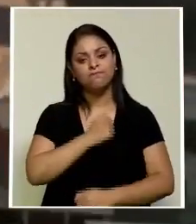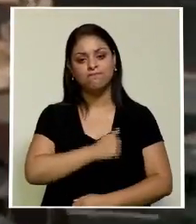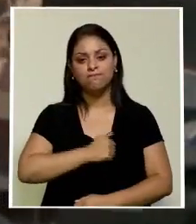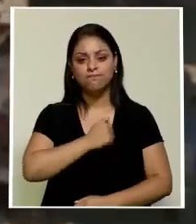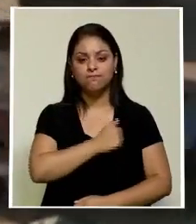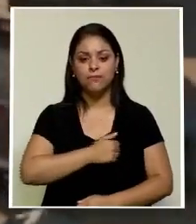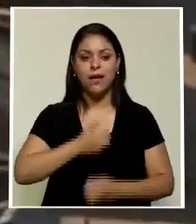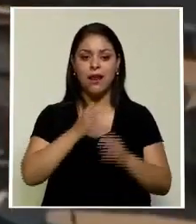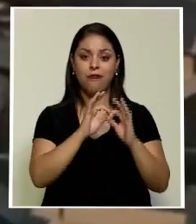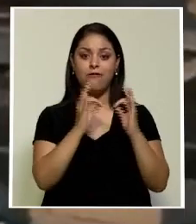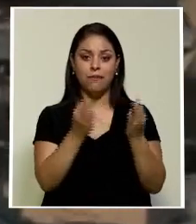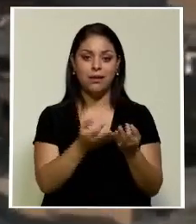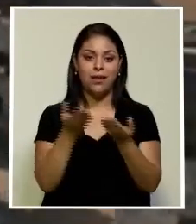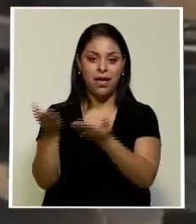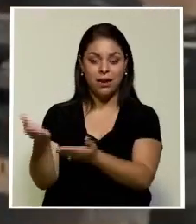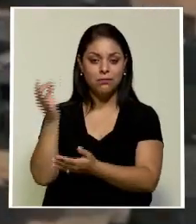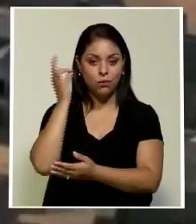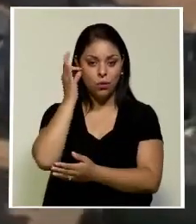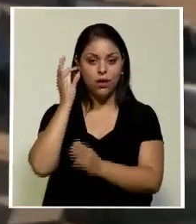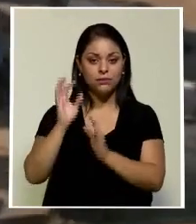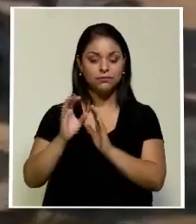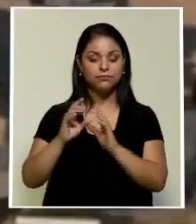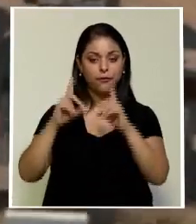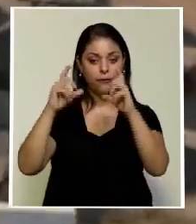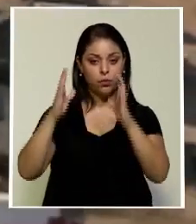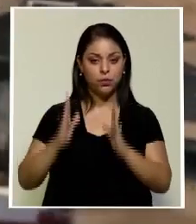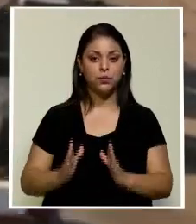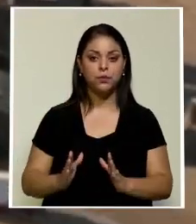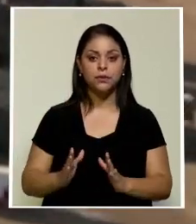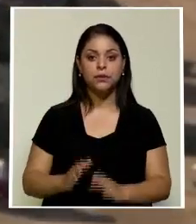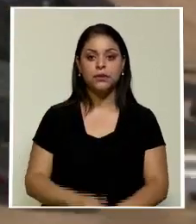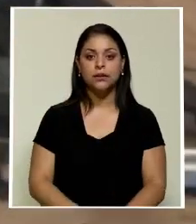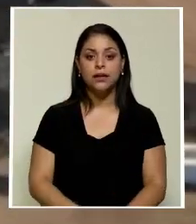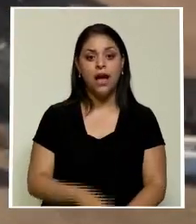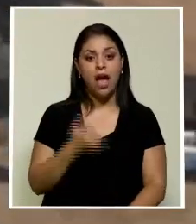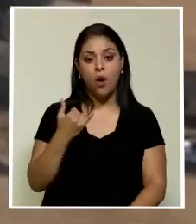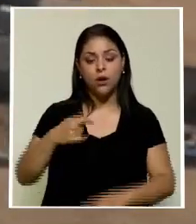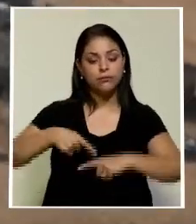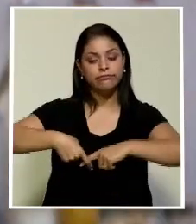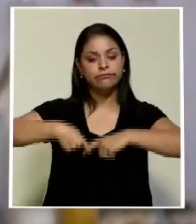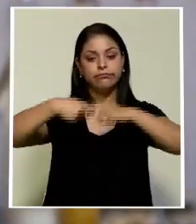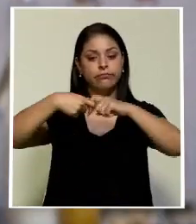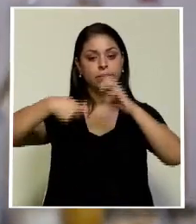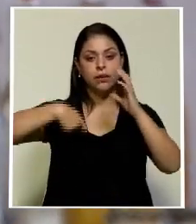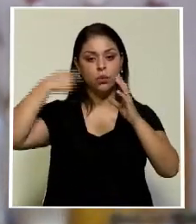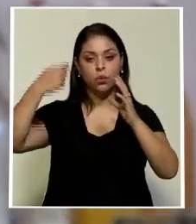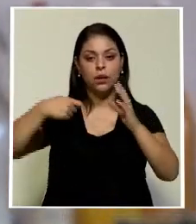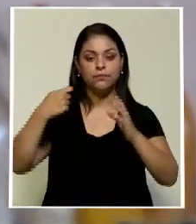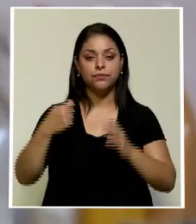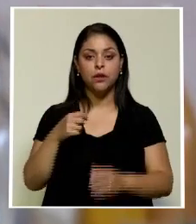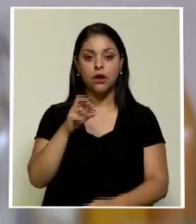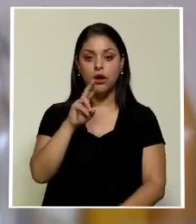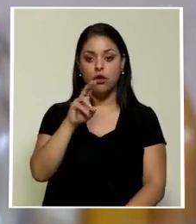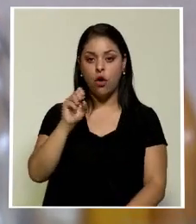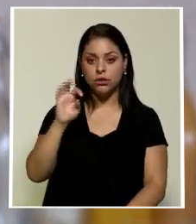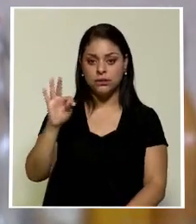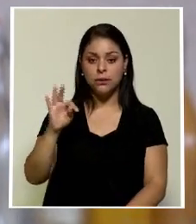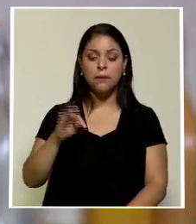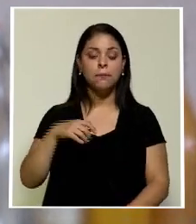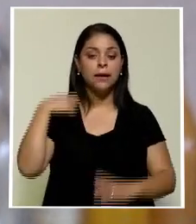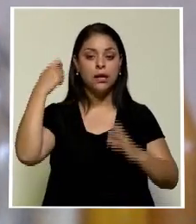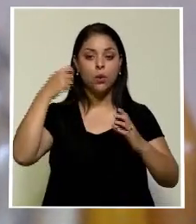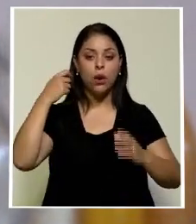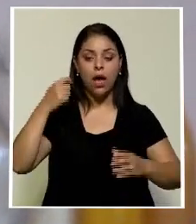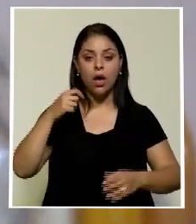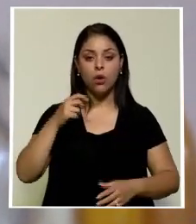de Hutchins. La producción de la película fue interrumpida por un periodo indeterminado. Rust es una película del oeste